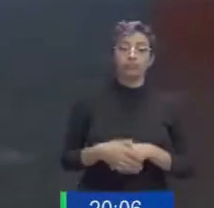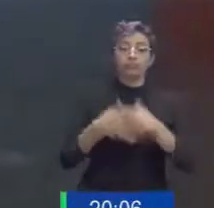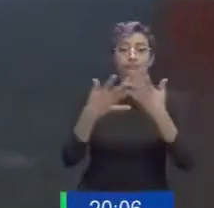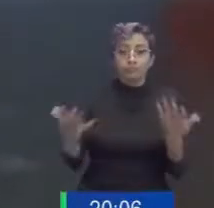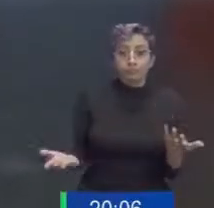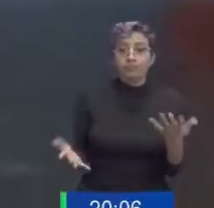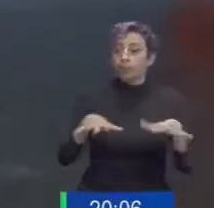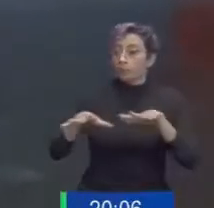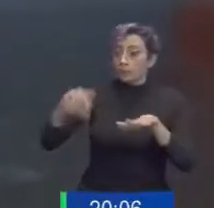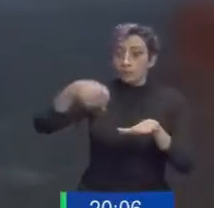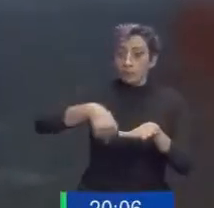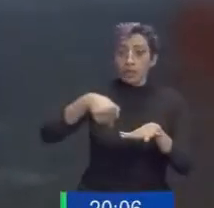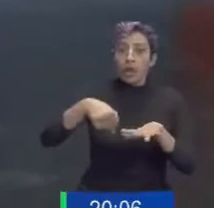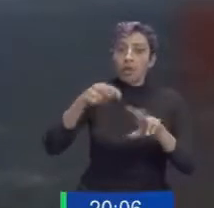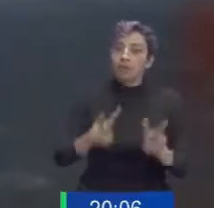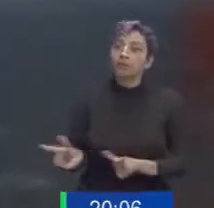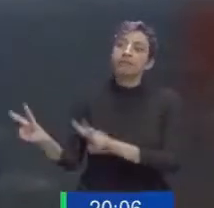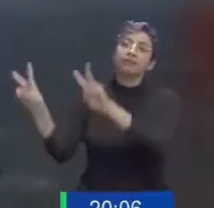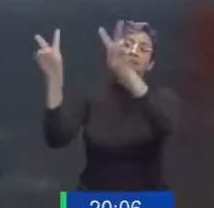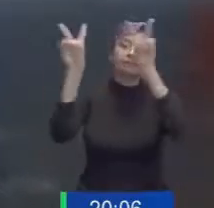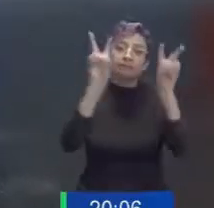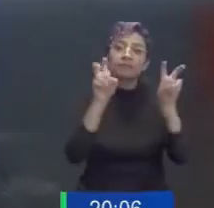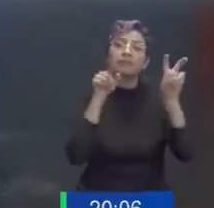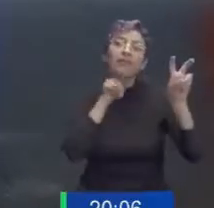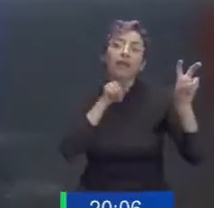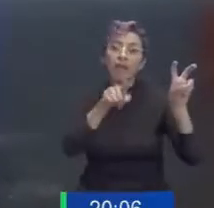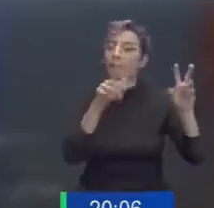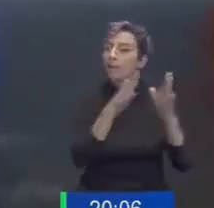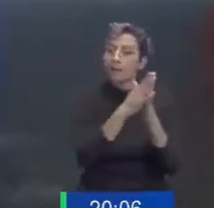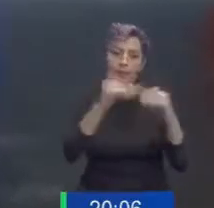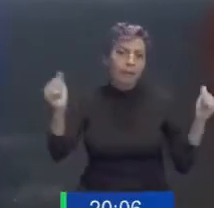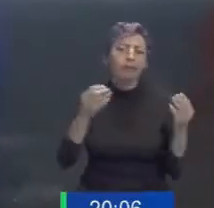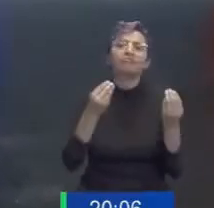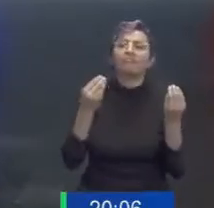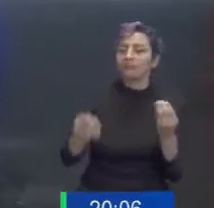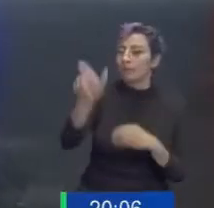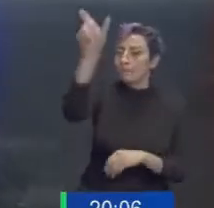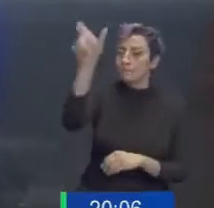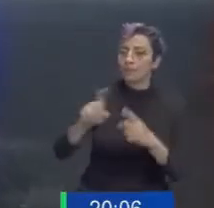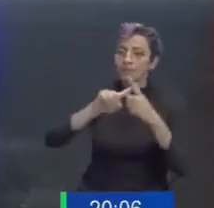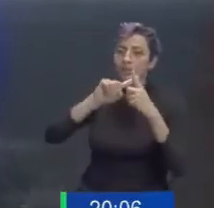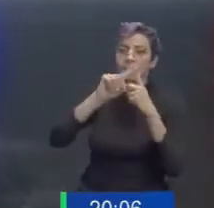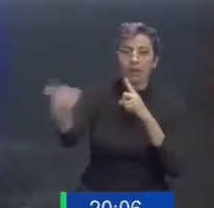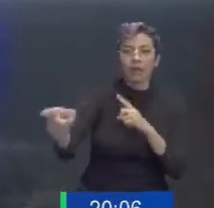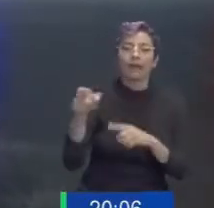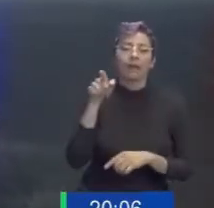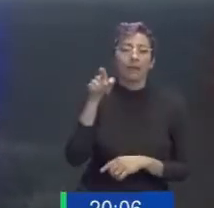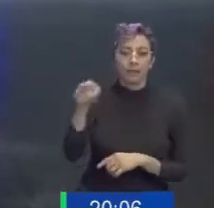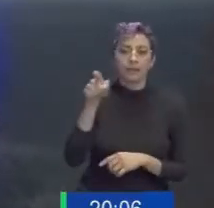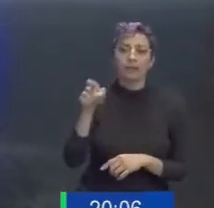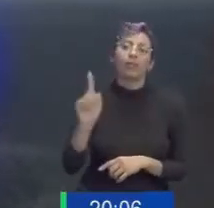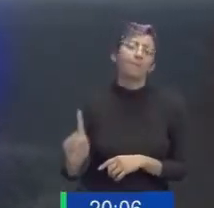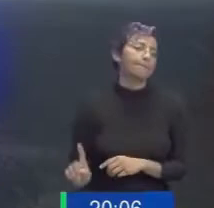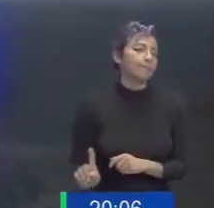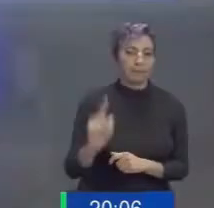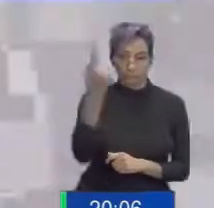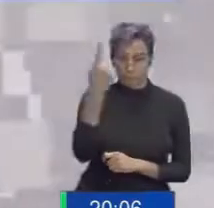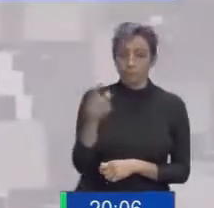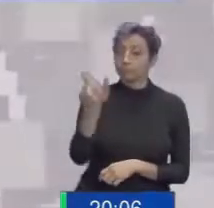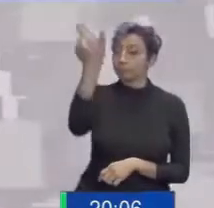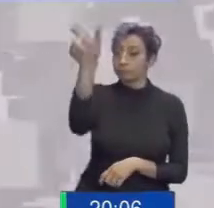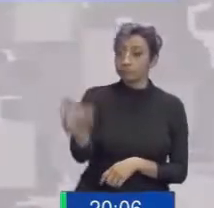Bueno, y la información nos lleva rápidamente a establecer nuestro primer contacto de la noche. Nos vamos a contactar